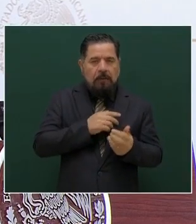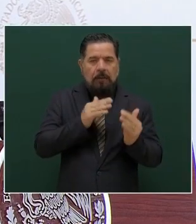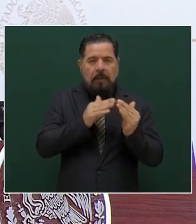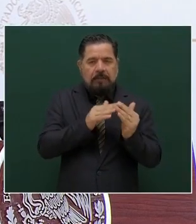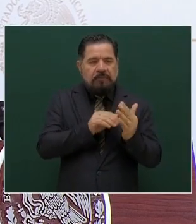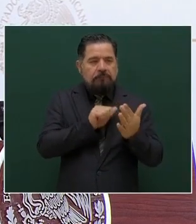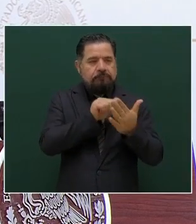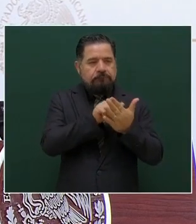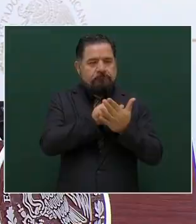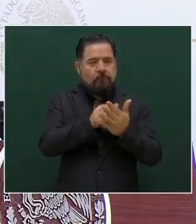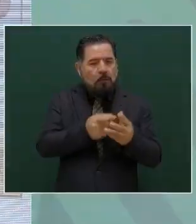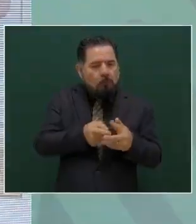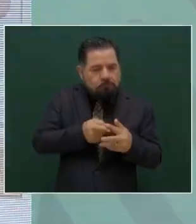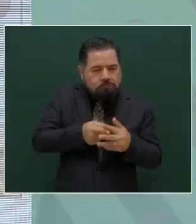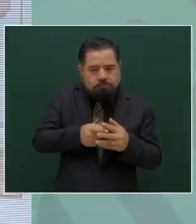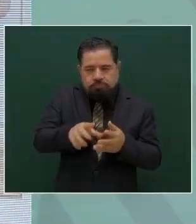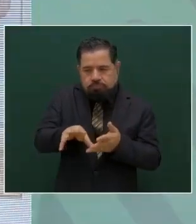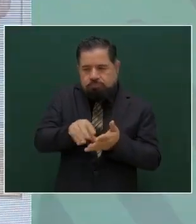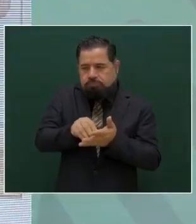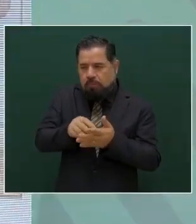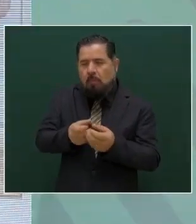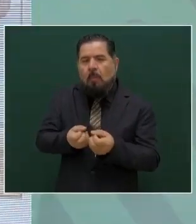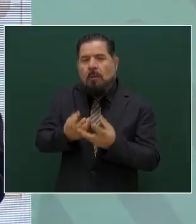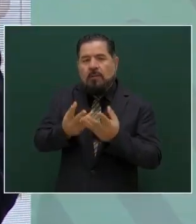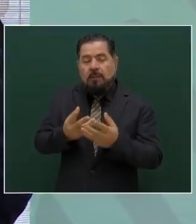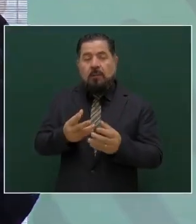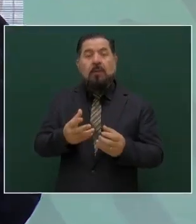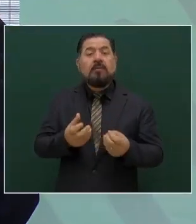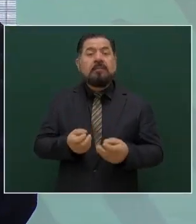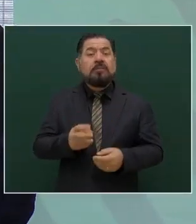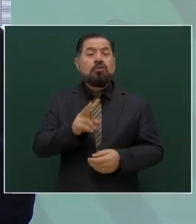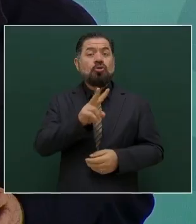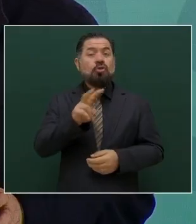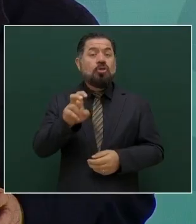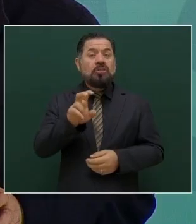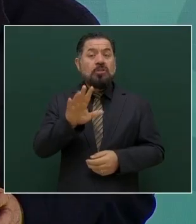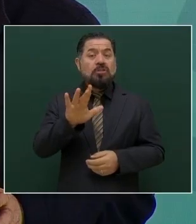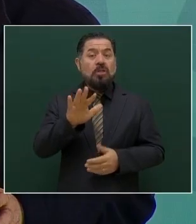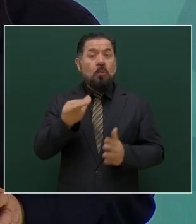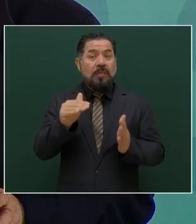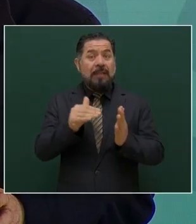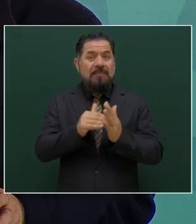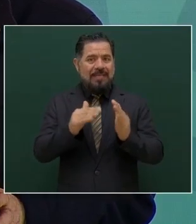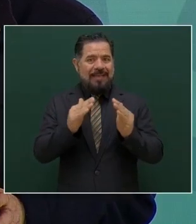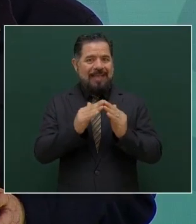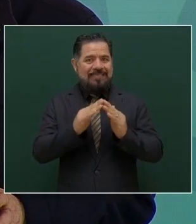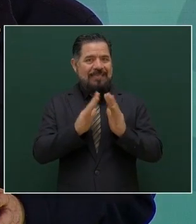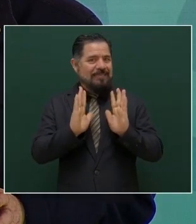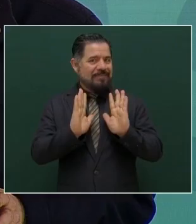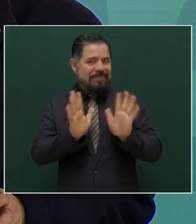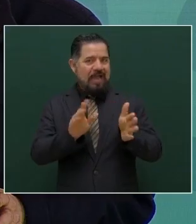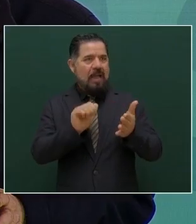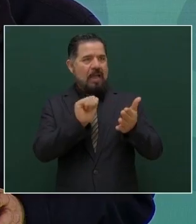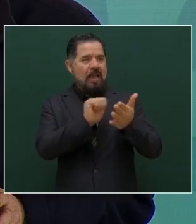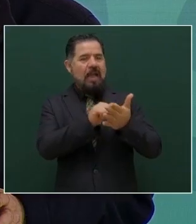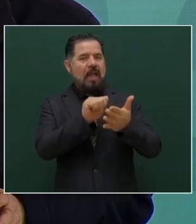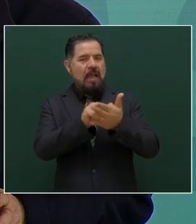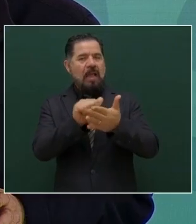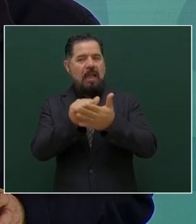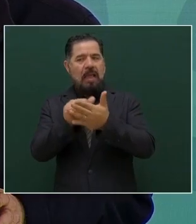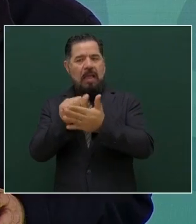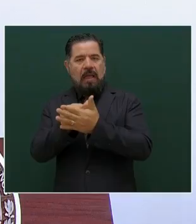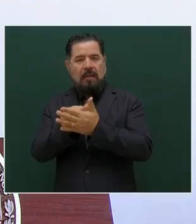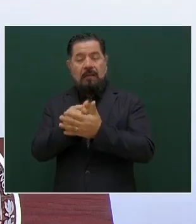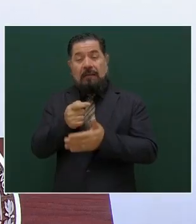casa, ya pasó de los 250,000 hogares, estamos ya por